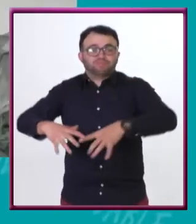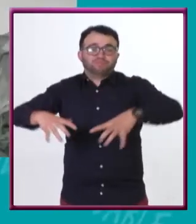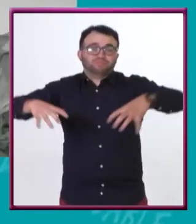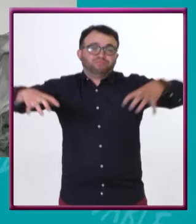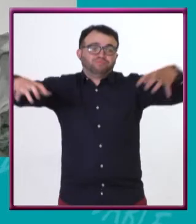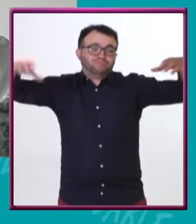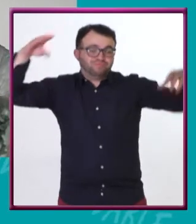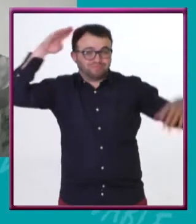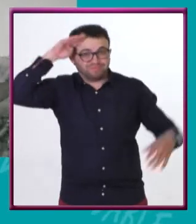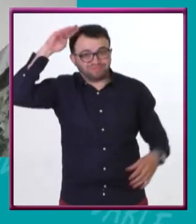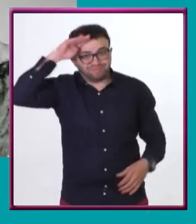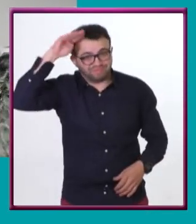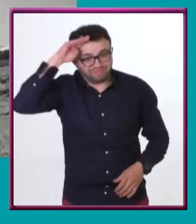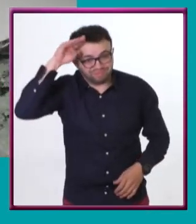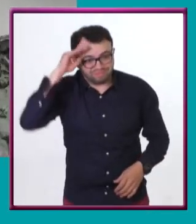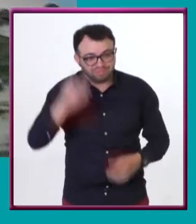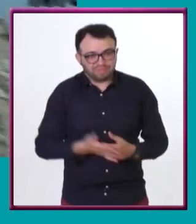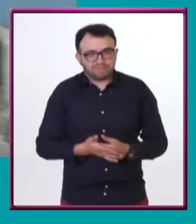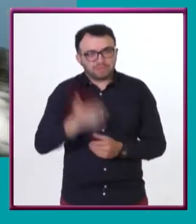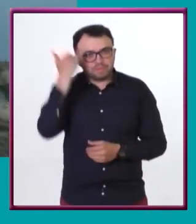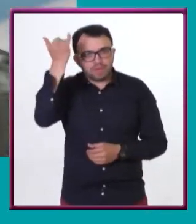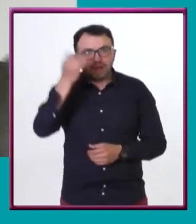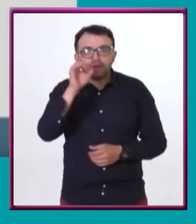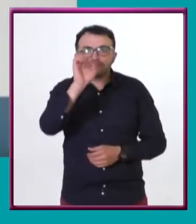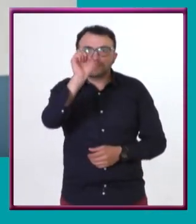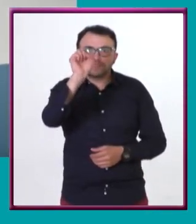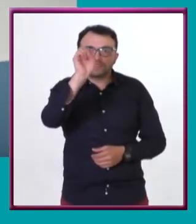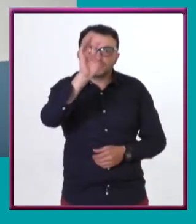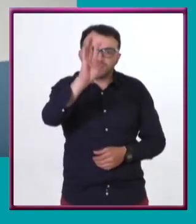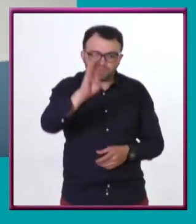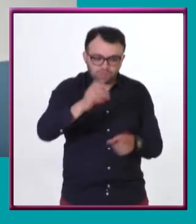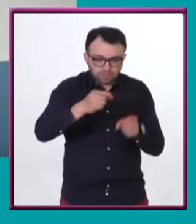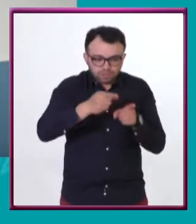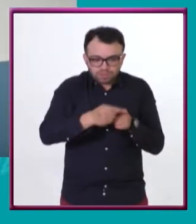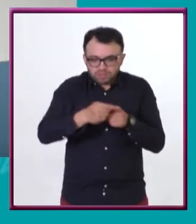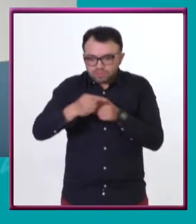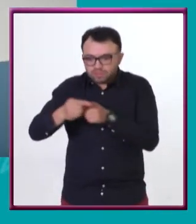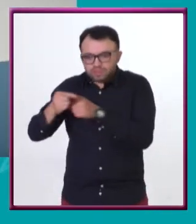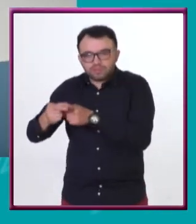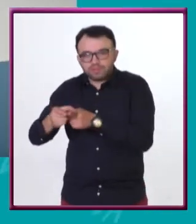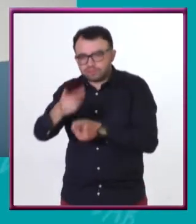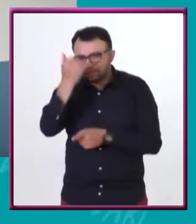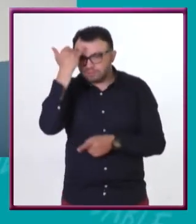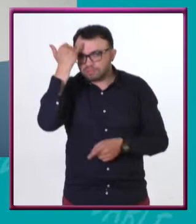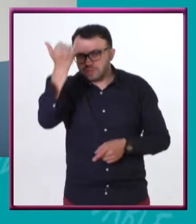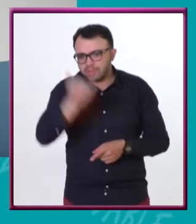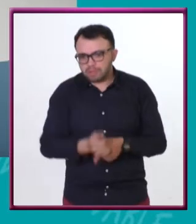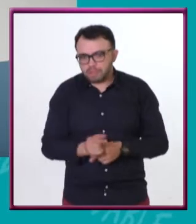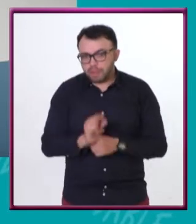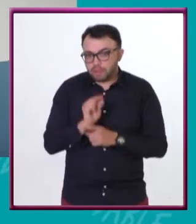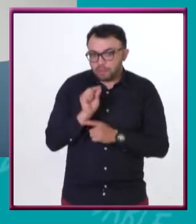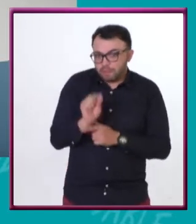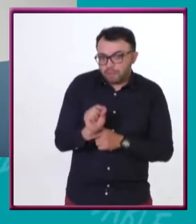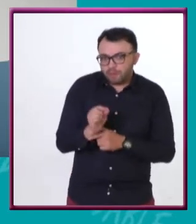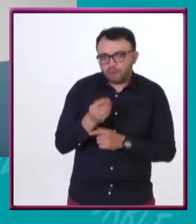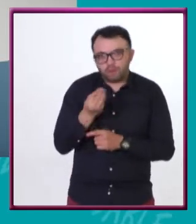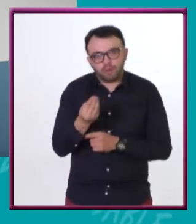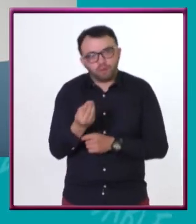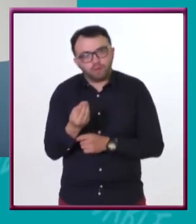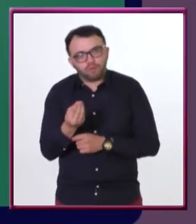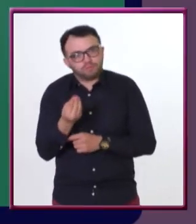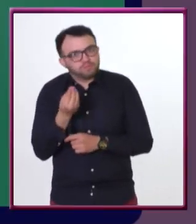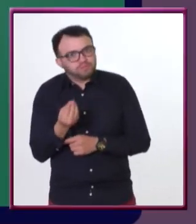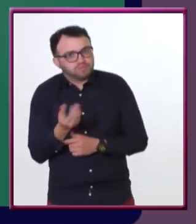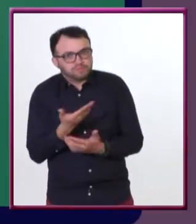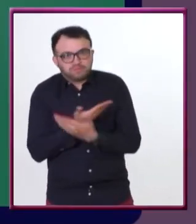van sumando, y hay 64 casillas, ¿será poco o mucho trigo? En términos matemáticos,